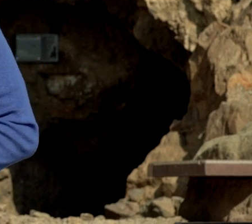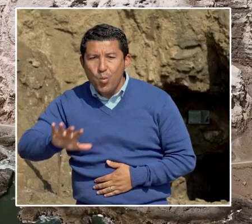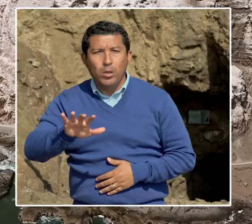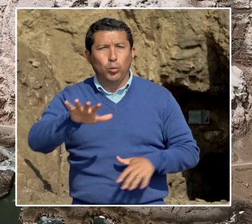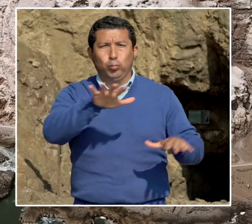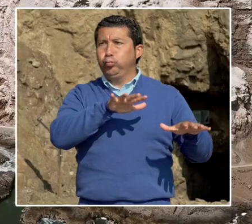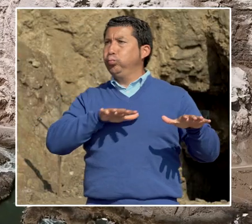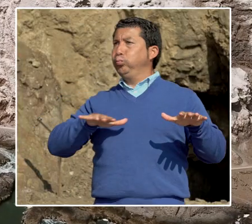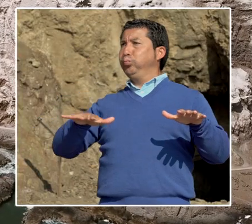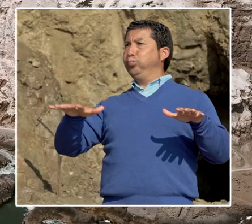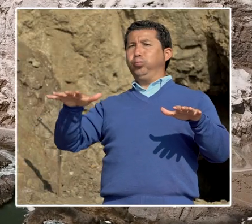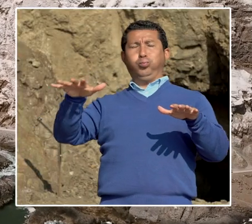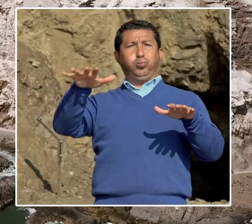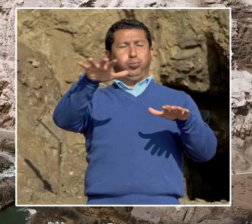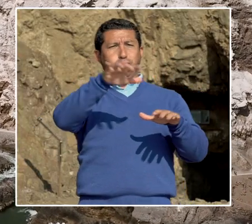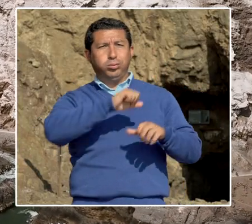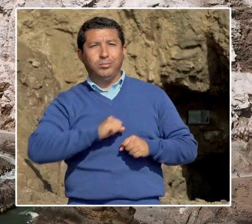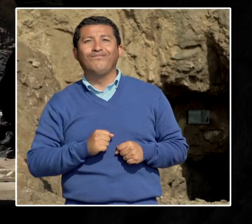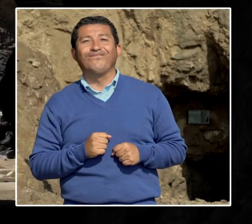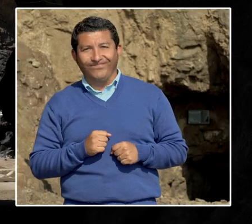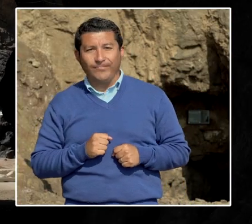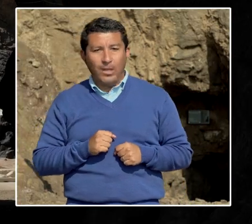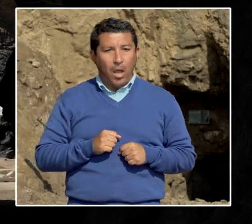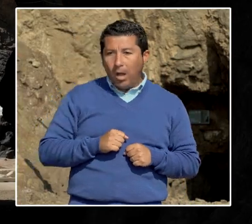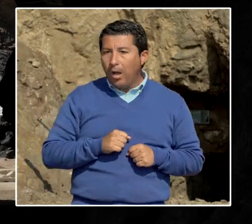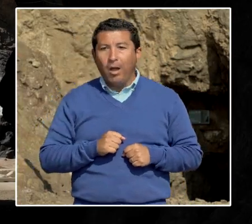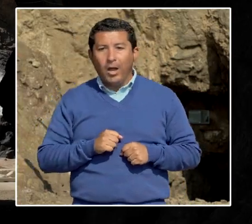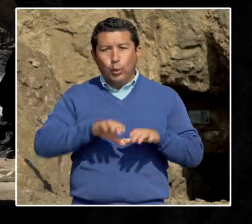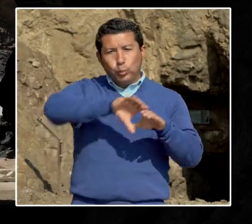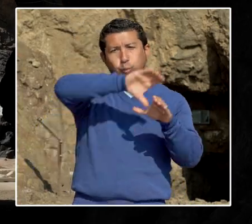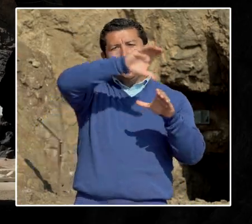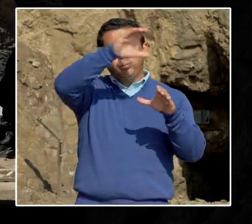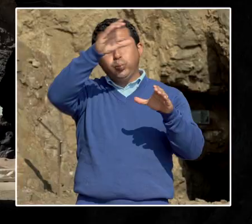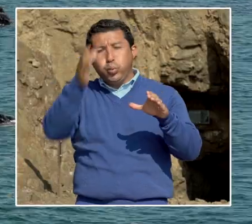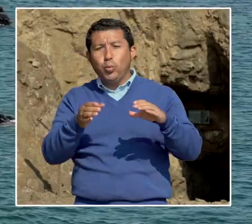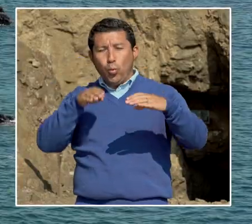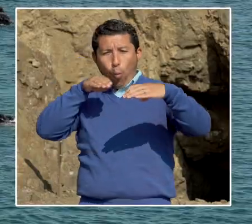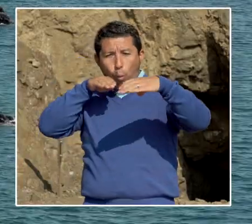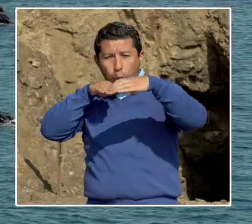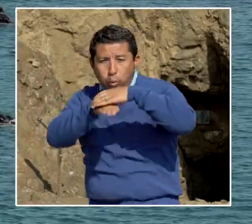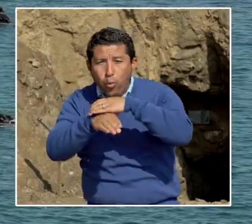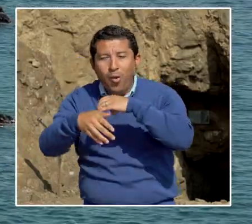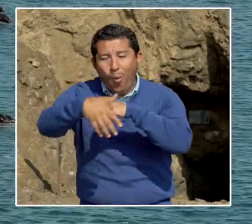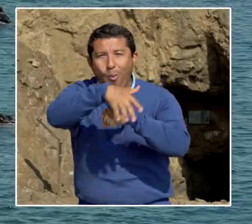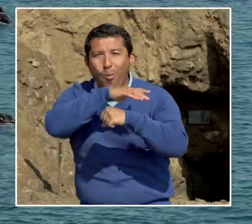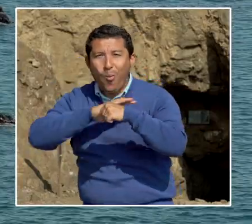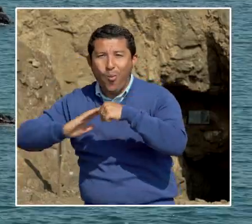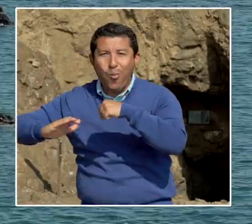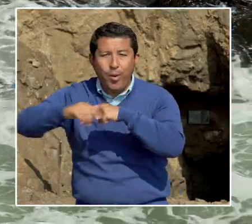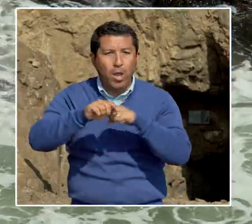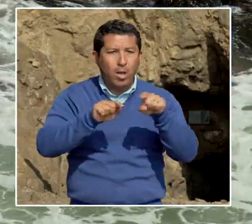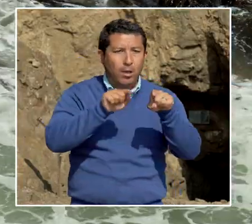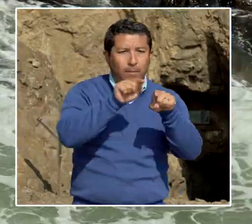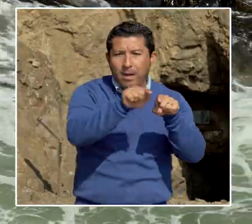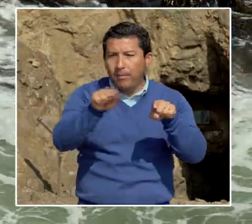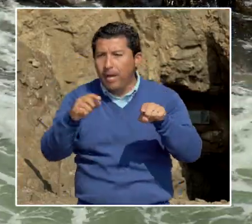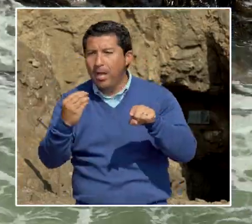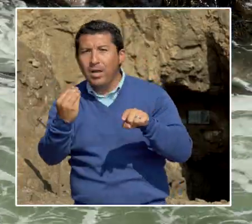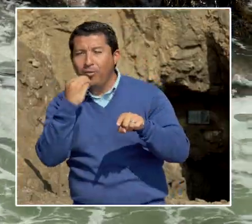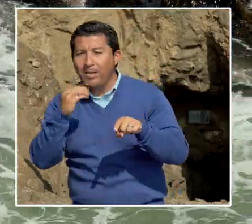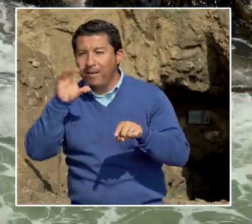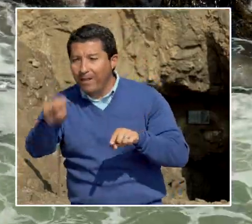giraban en este entorno utilizándolo como refugio y fuente de recursos para su